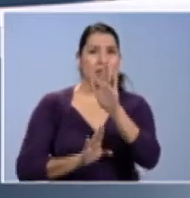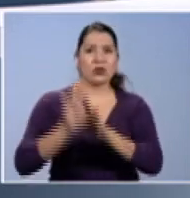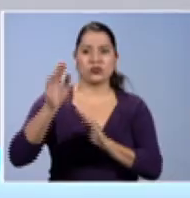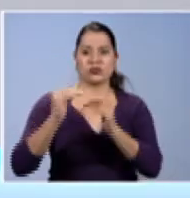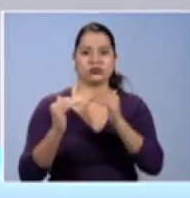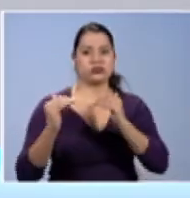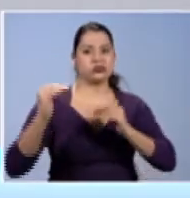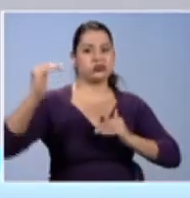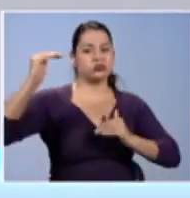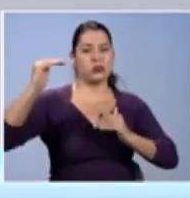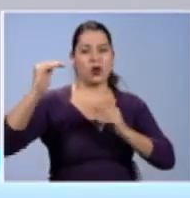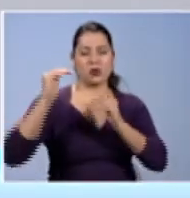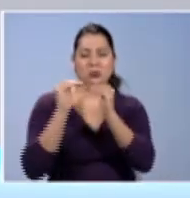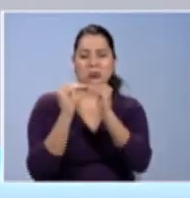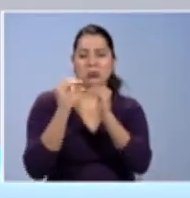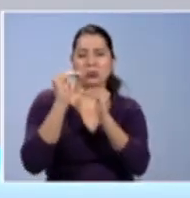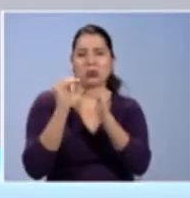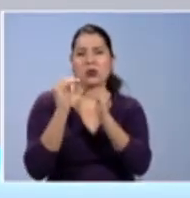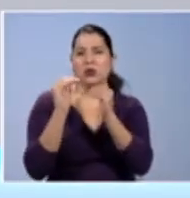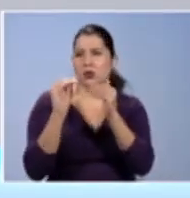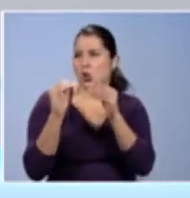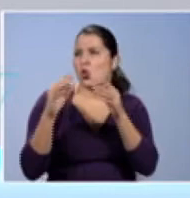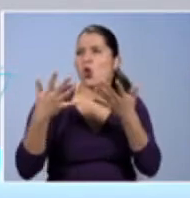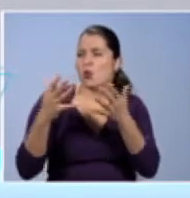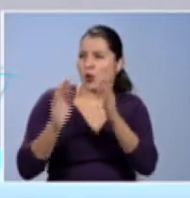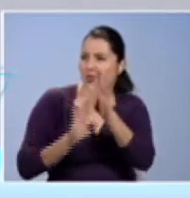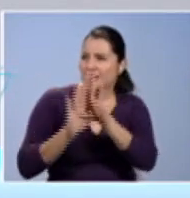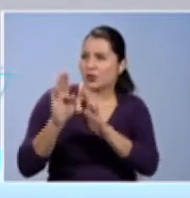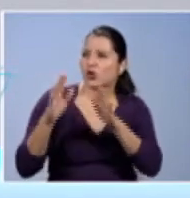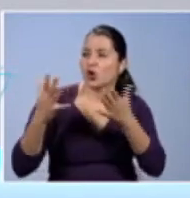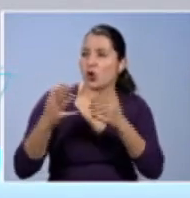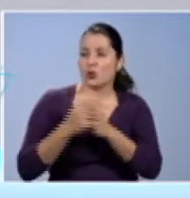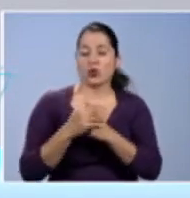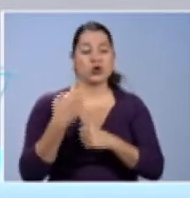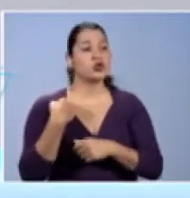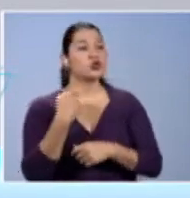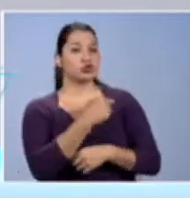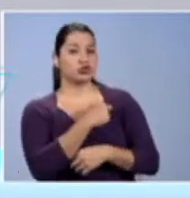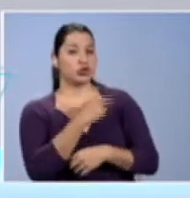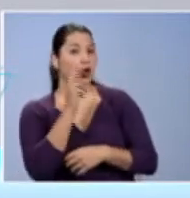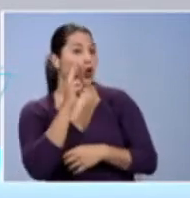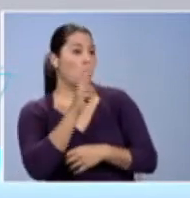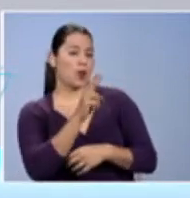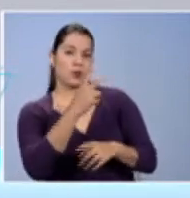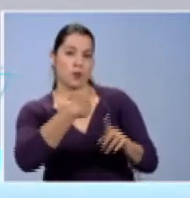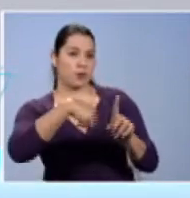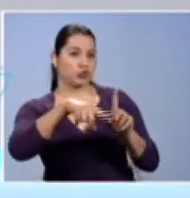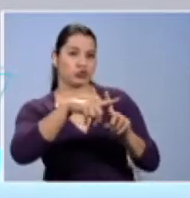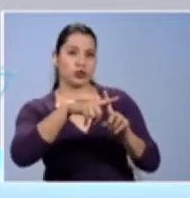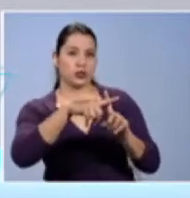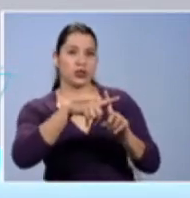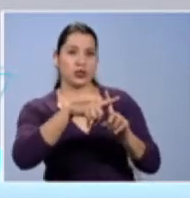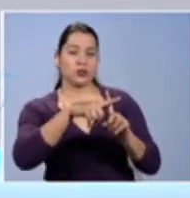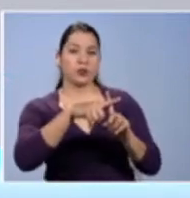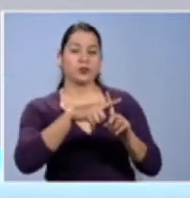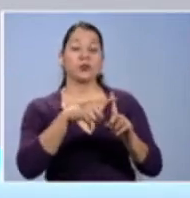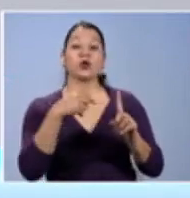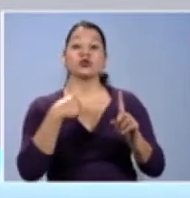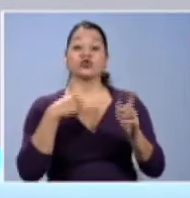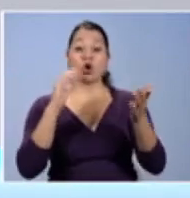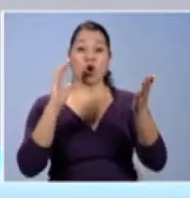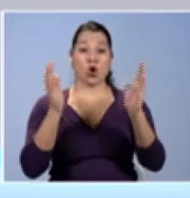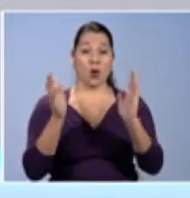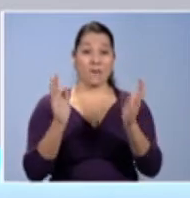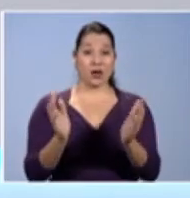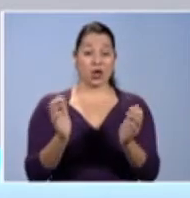mínimo. Nosotros lo vemos de forma positiva, los números lo respaldan. Hacia la comparación con la encuesta del